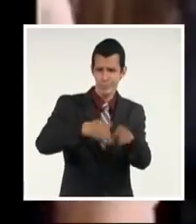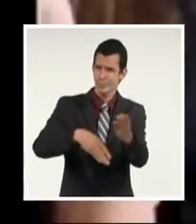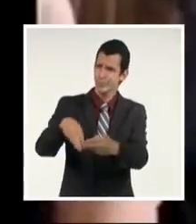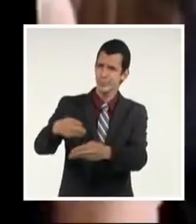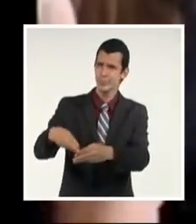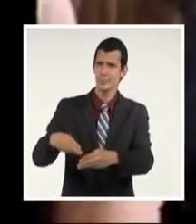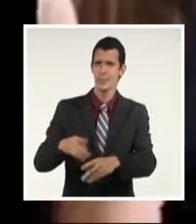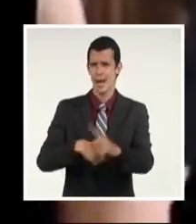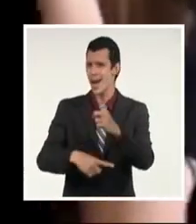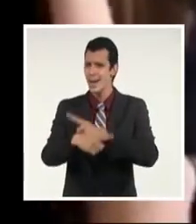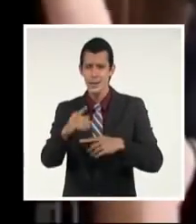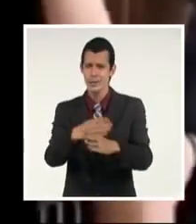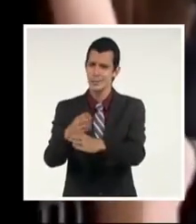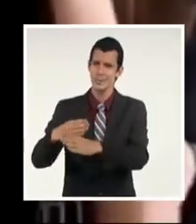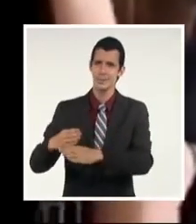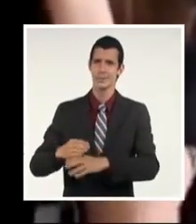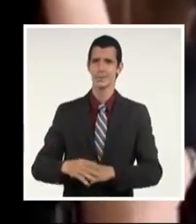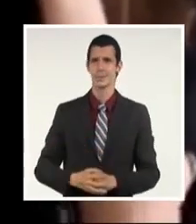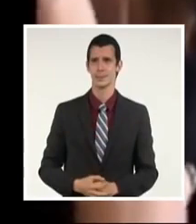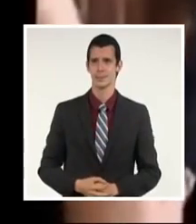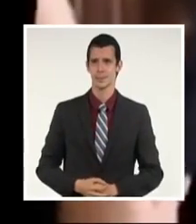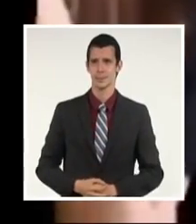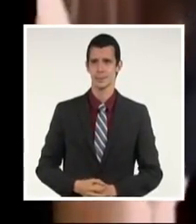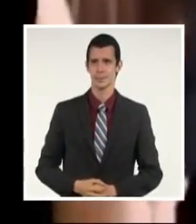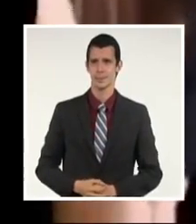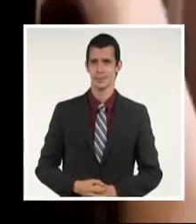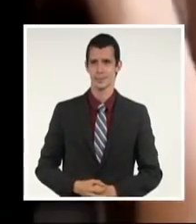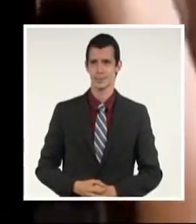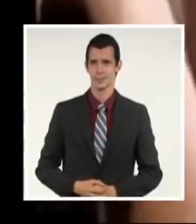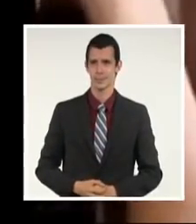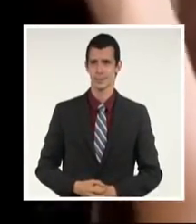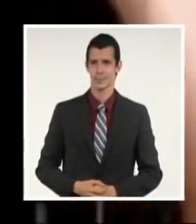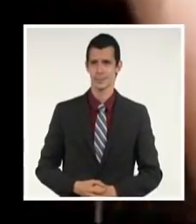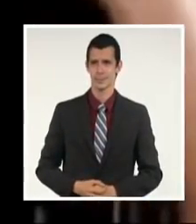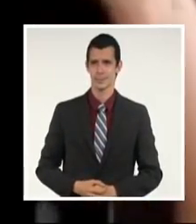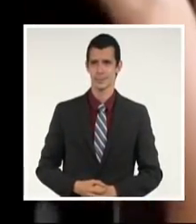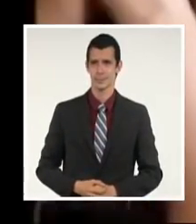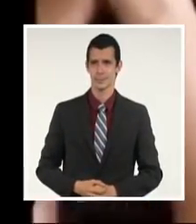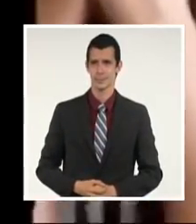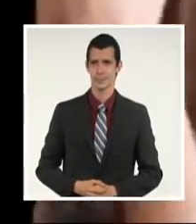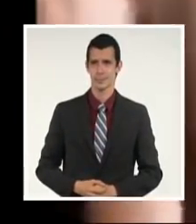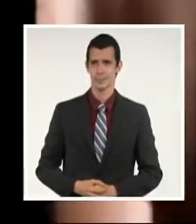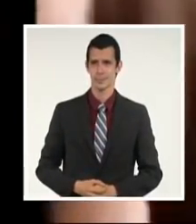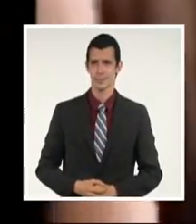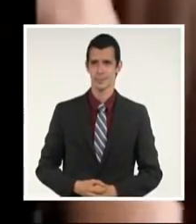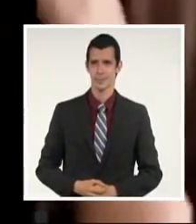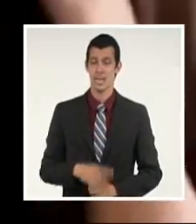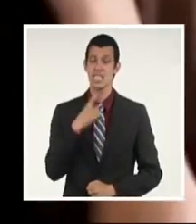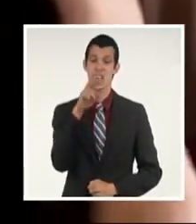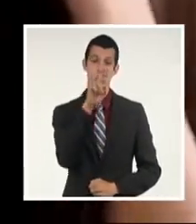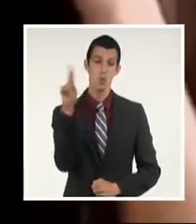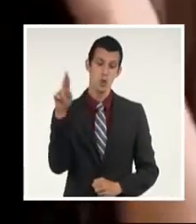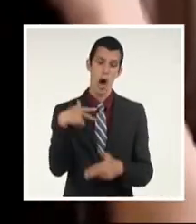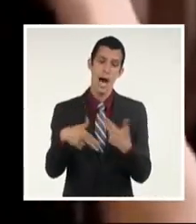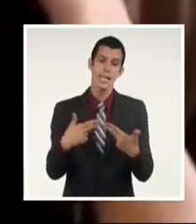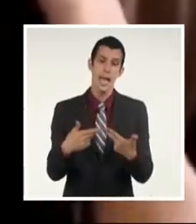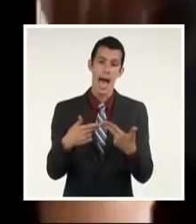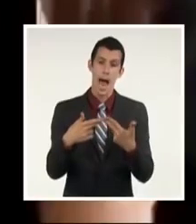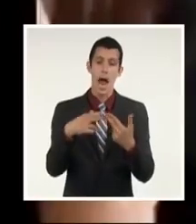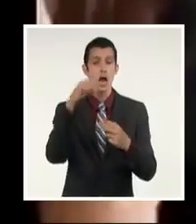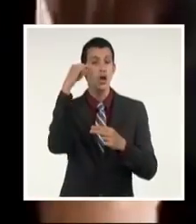mira, lo que hacemos, lo que hace la revolución. Le están cortando las orejas, le pinchan los ojos. Pero es un